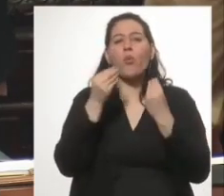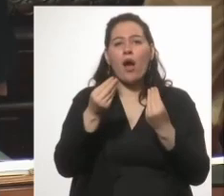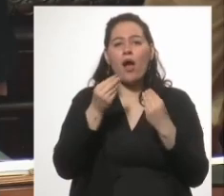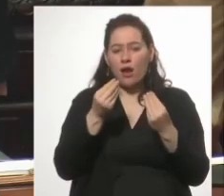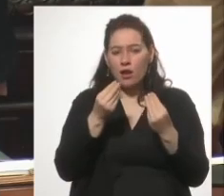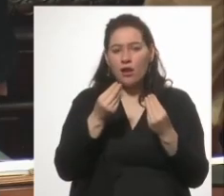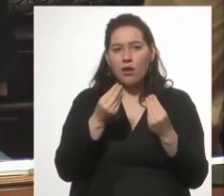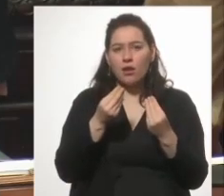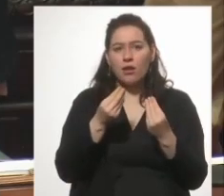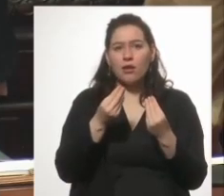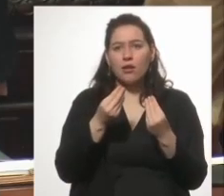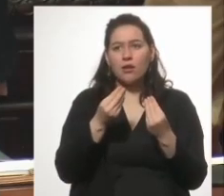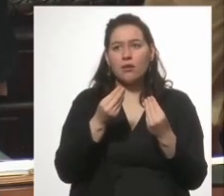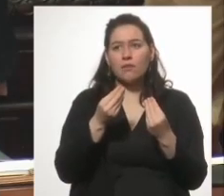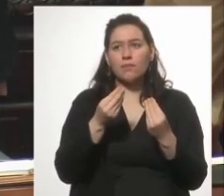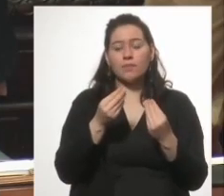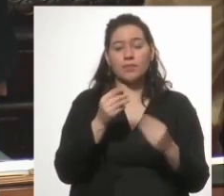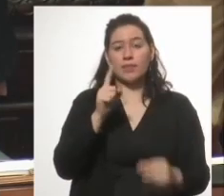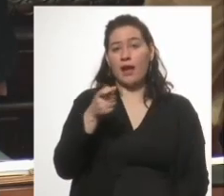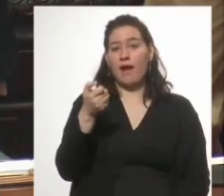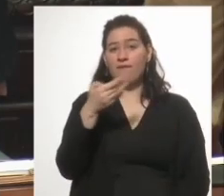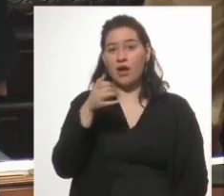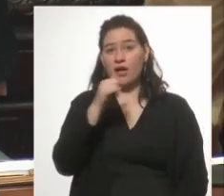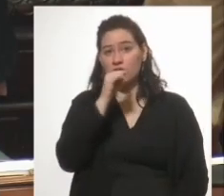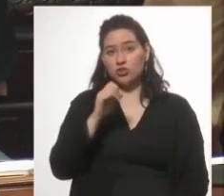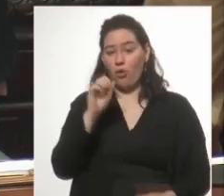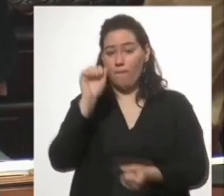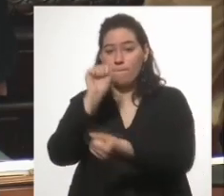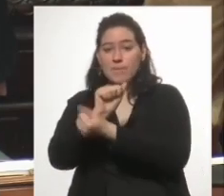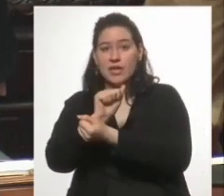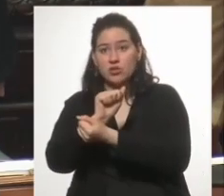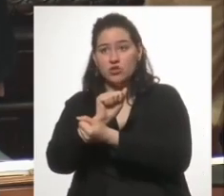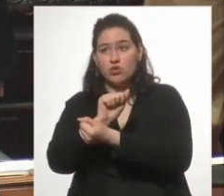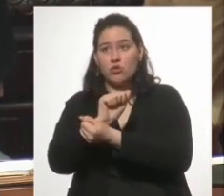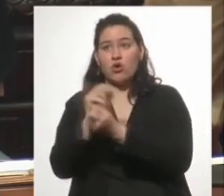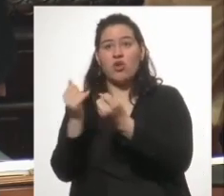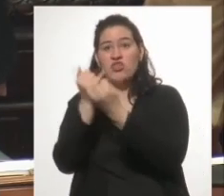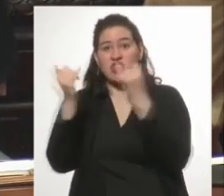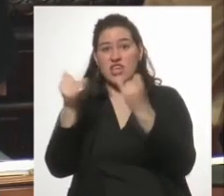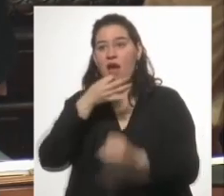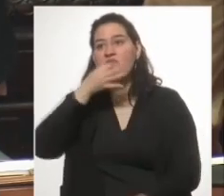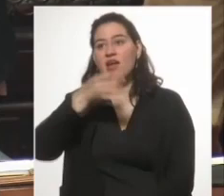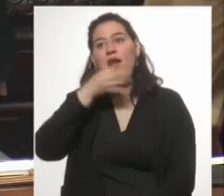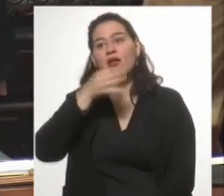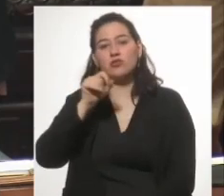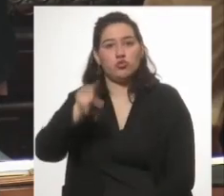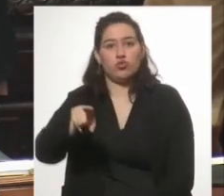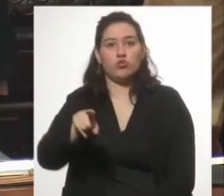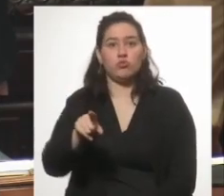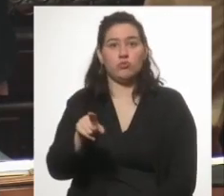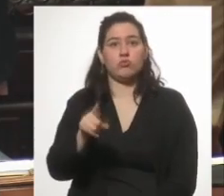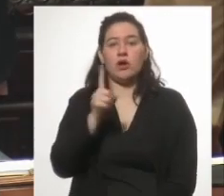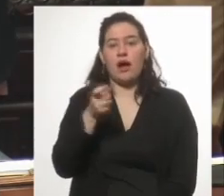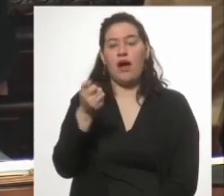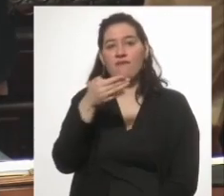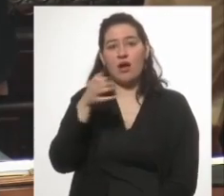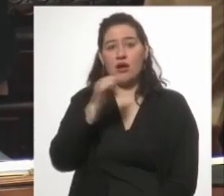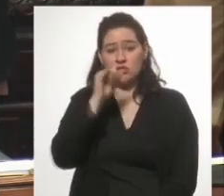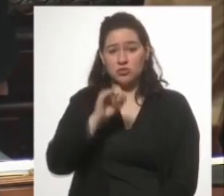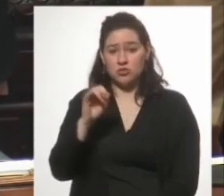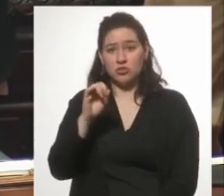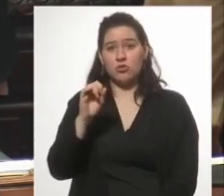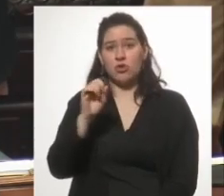móvil? José Gavazo estaba preso el día que él hace sus declaraciones. José Gavazo siguió